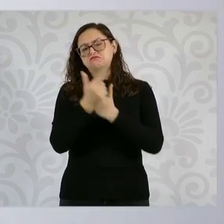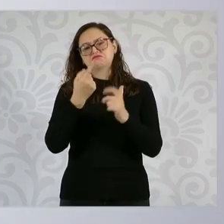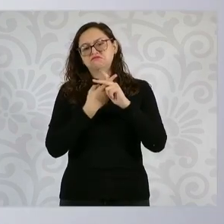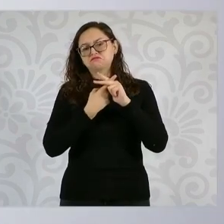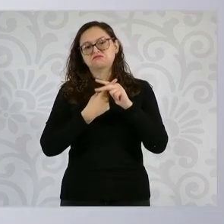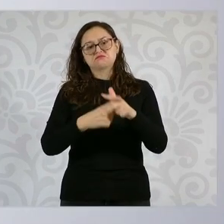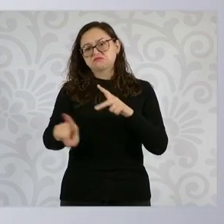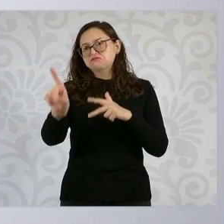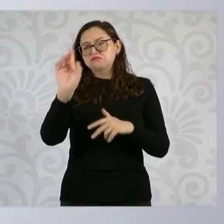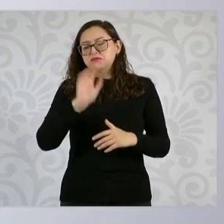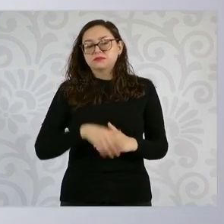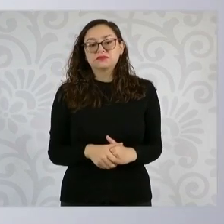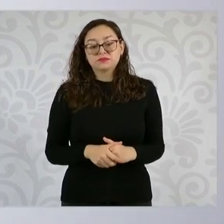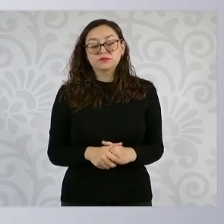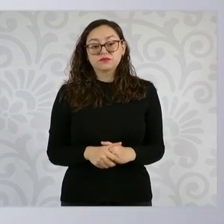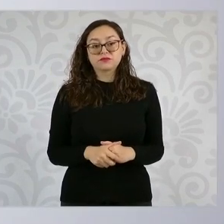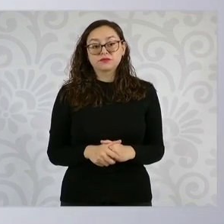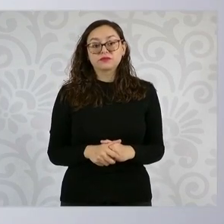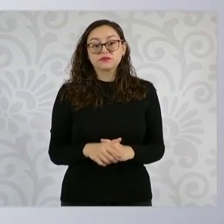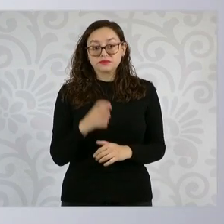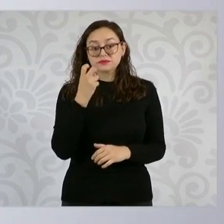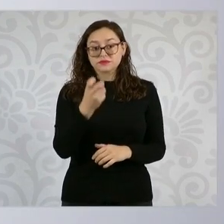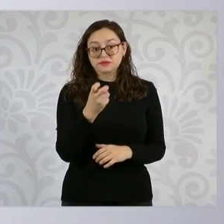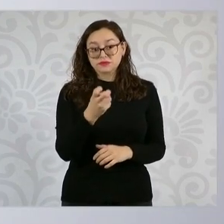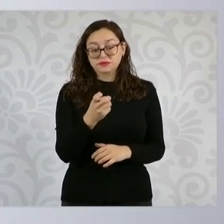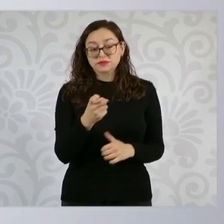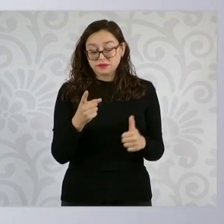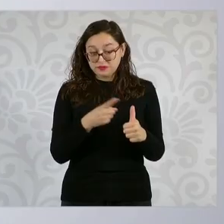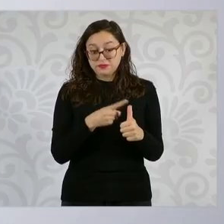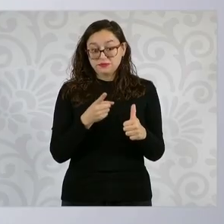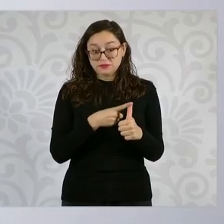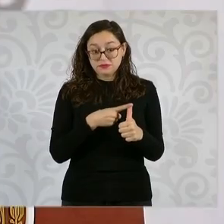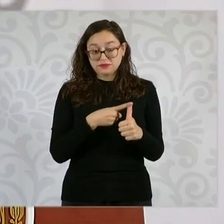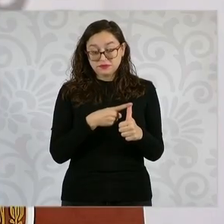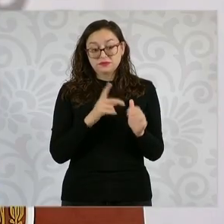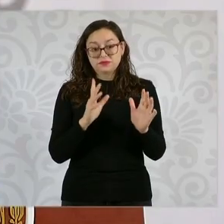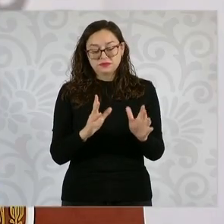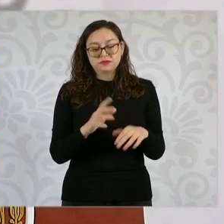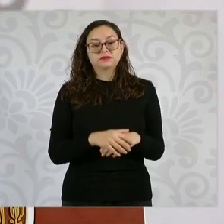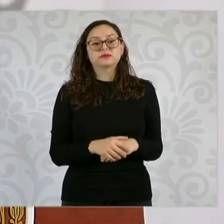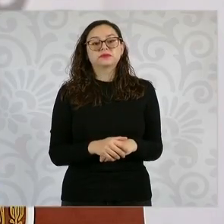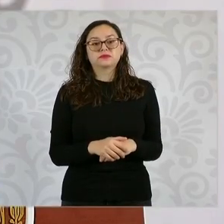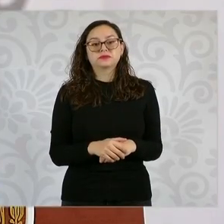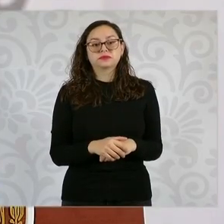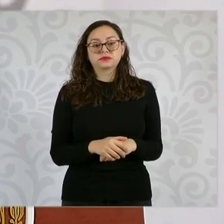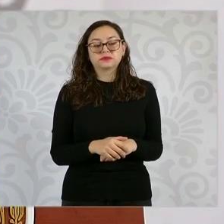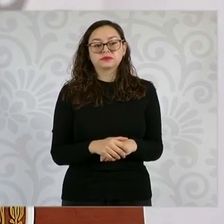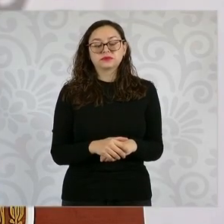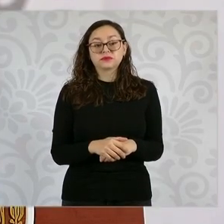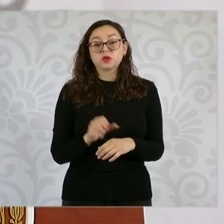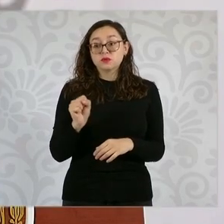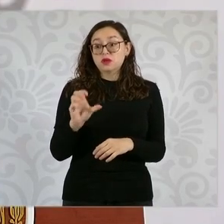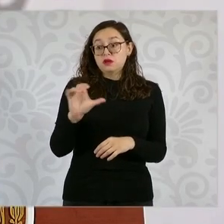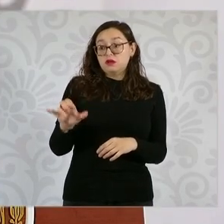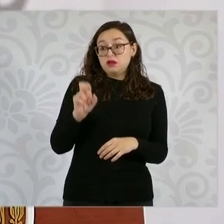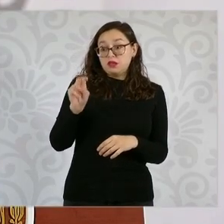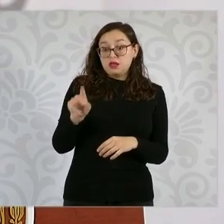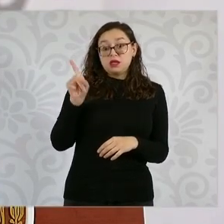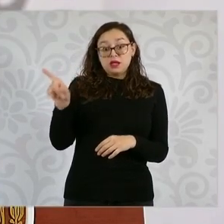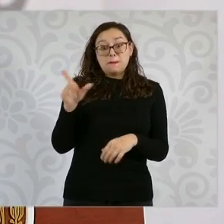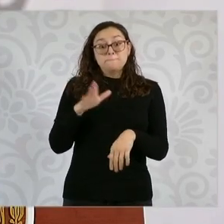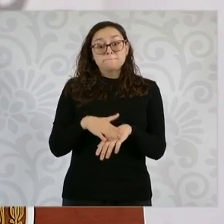convocatoria. Entonces, ese es el primero. ¿En qué otro participa la Corte? Bueno,